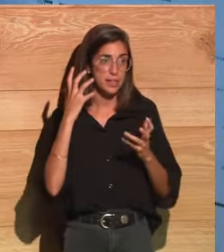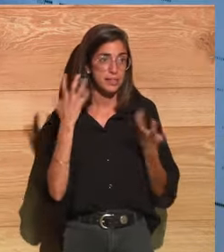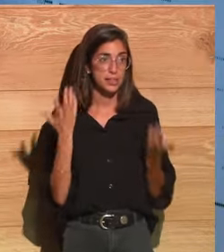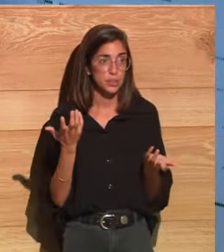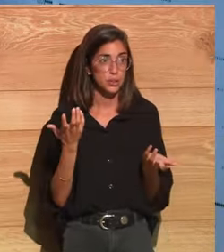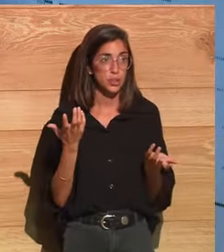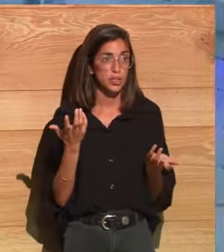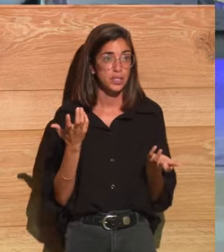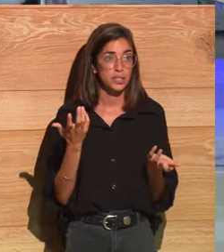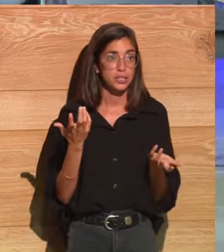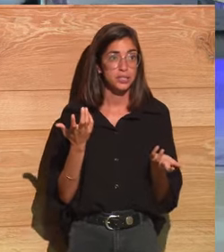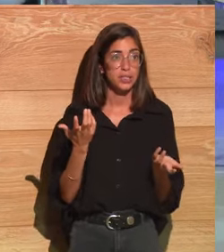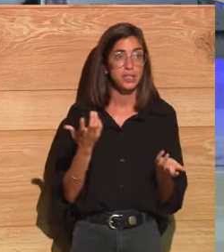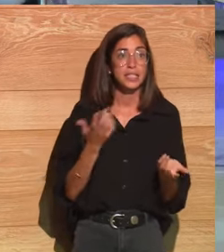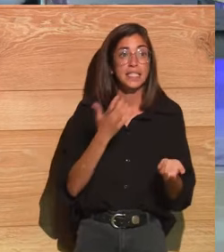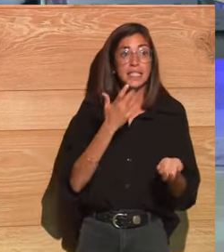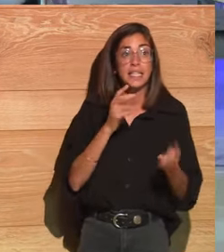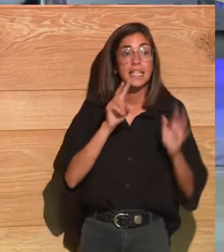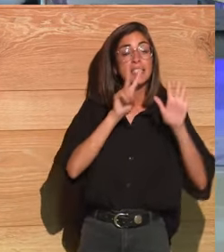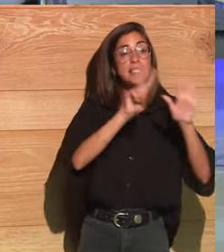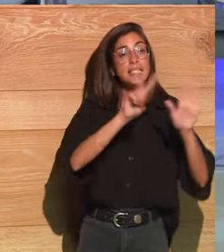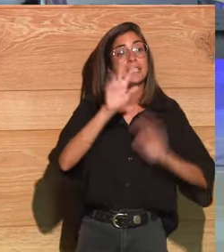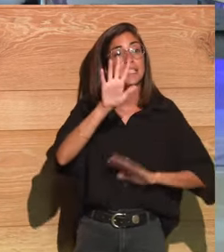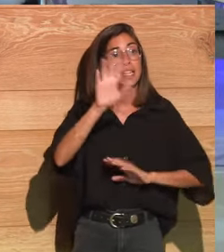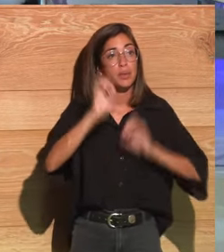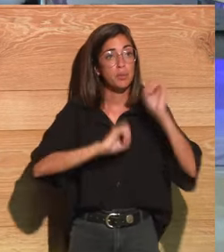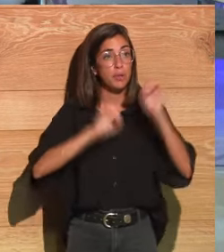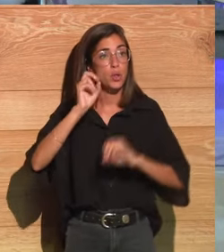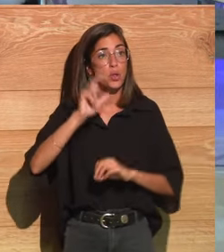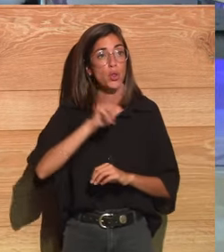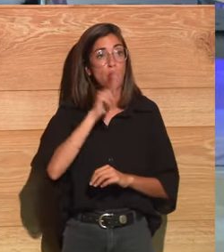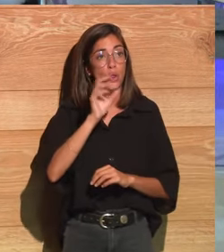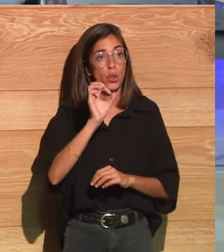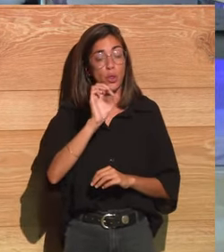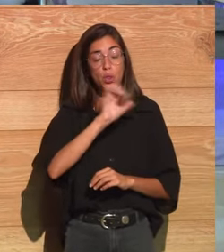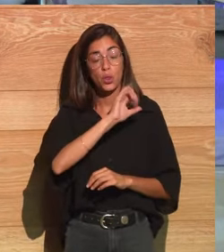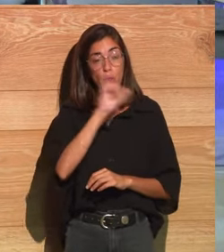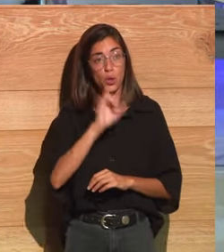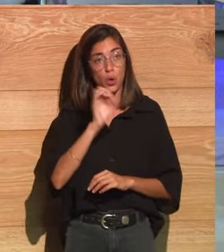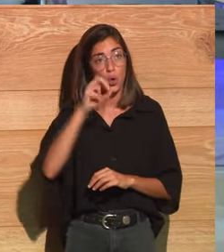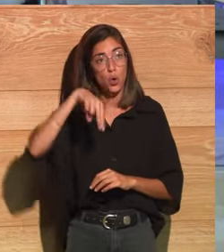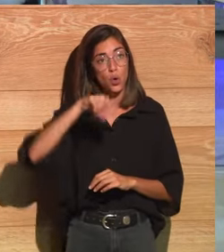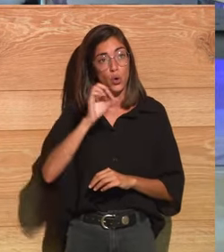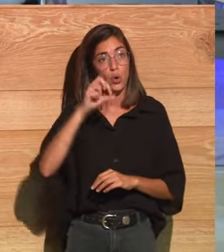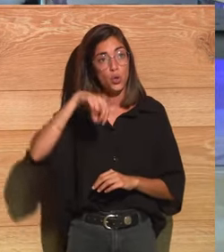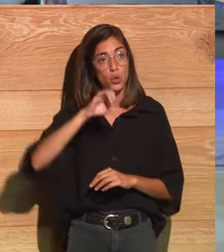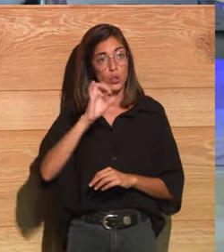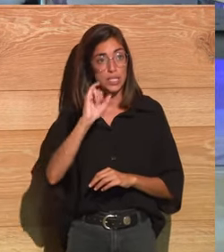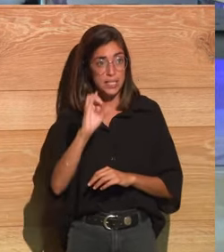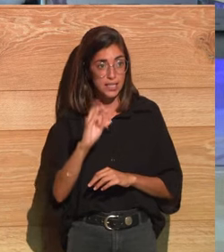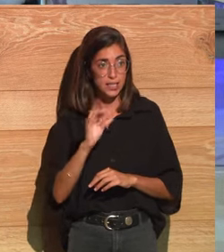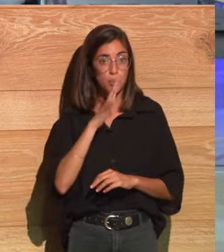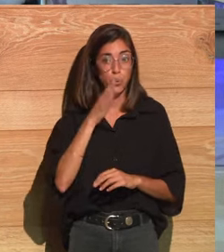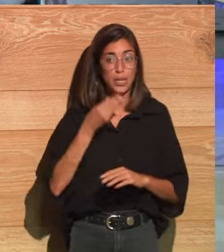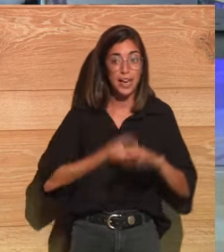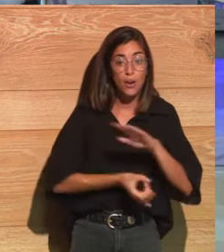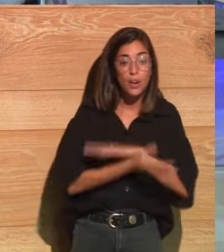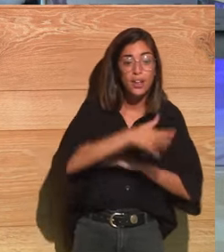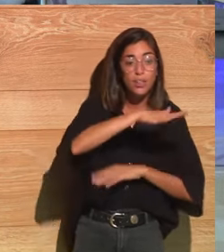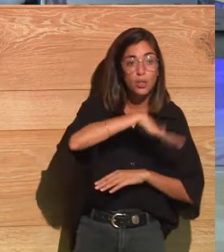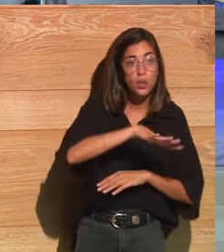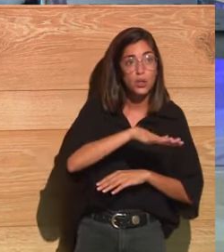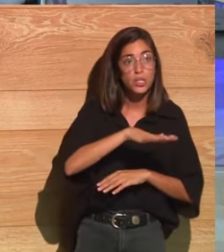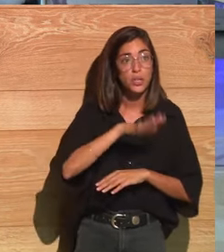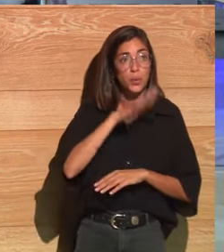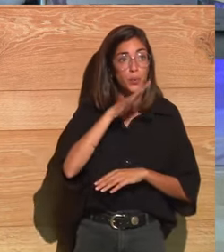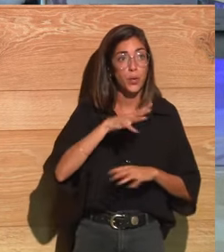surgen nuevas ahora, más del 75%, son zoonosis. Es decir, son enfermedades que tienen su origen en patógenos que afectaban